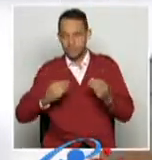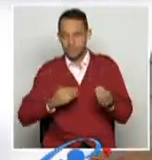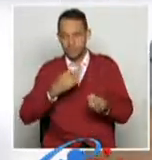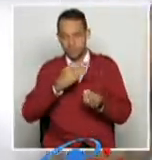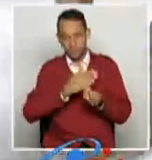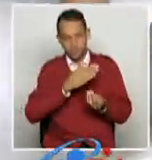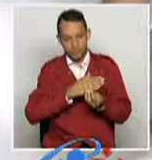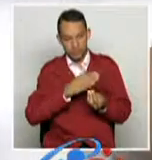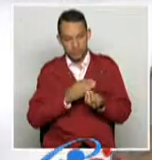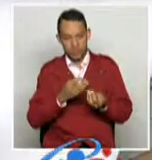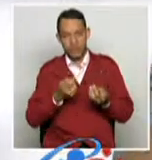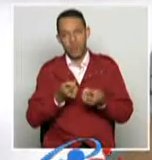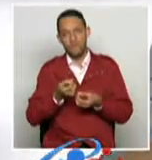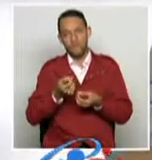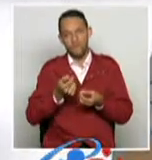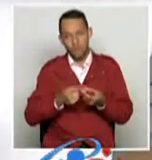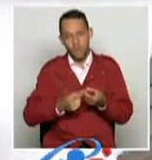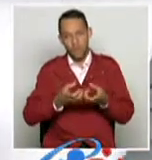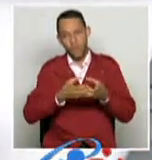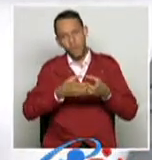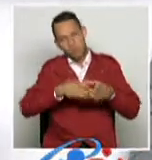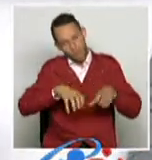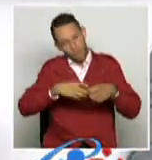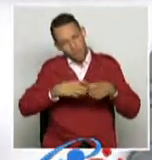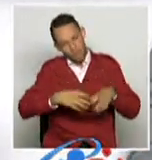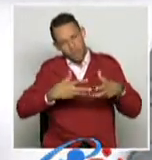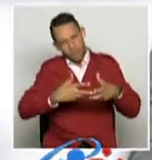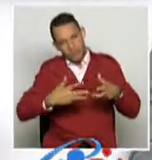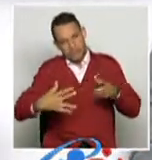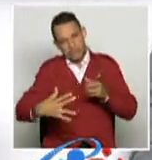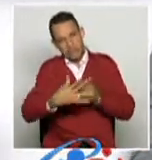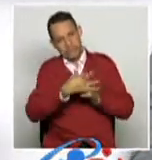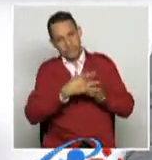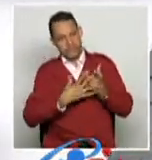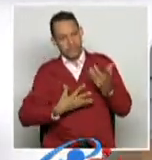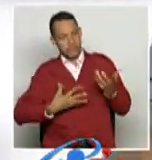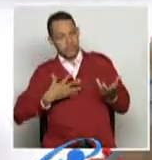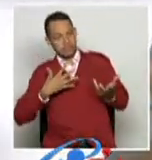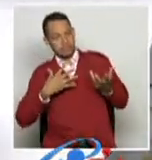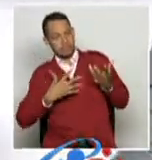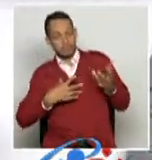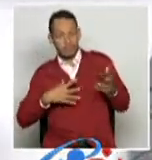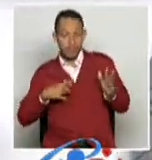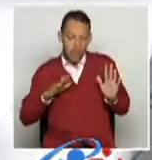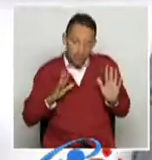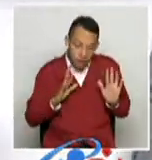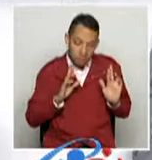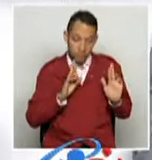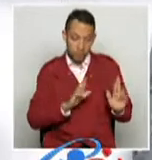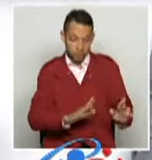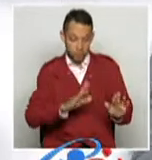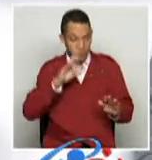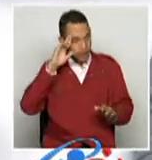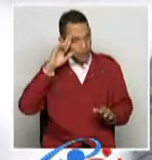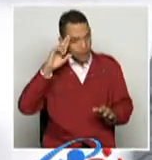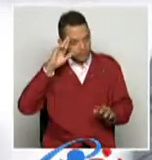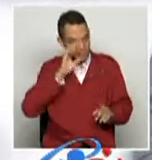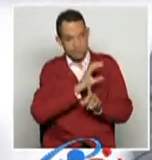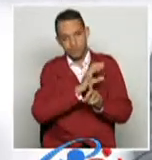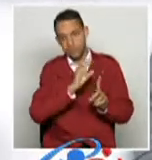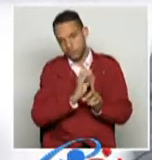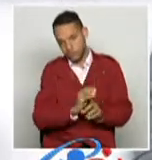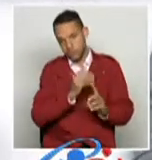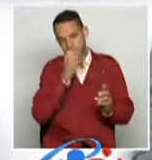con frijoles, huevo, una cantidad de cosas que uno dice, Dios mío, sí, lógicamente, están acostumbrados desde hace mucho tiempo,